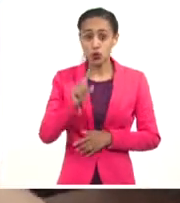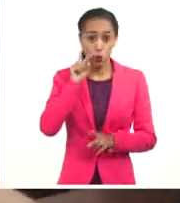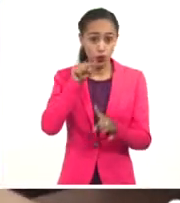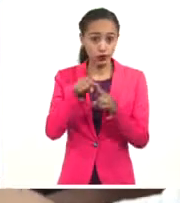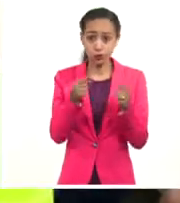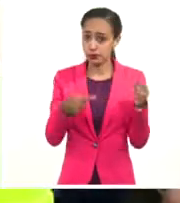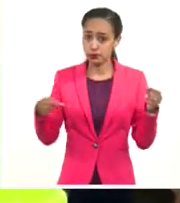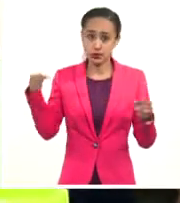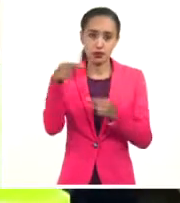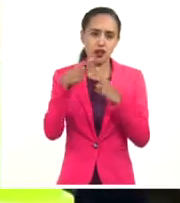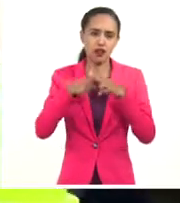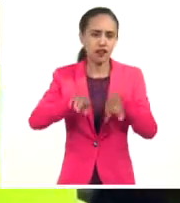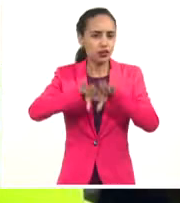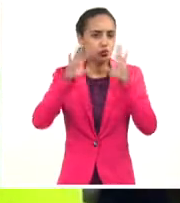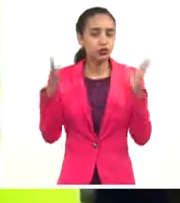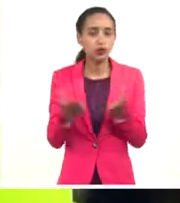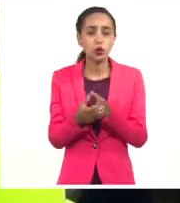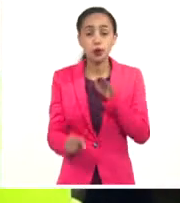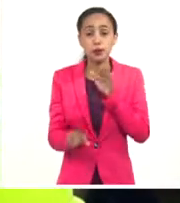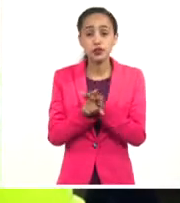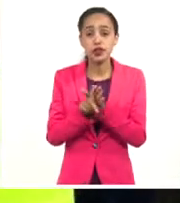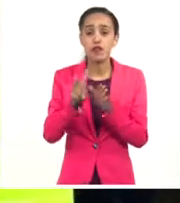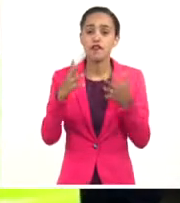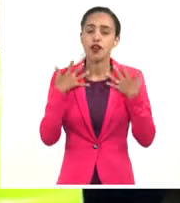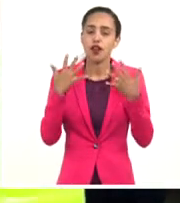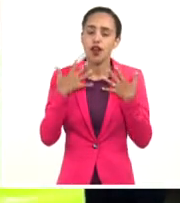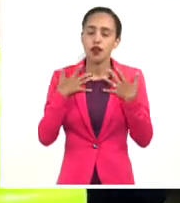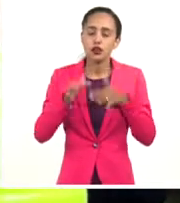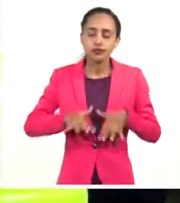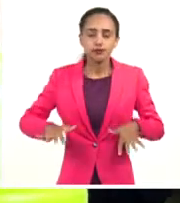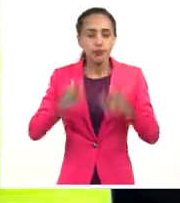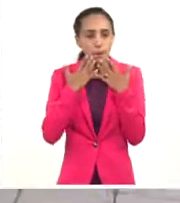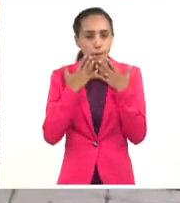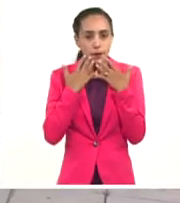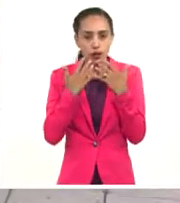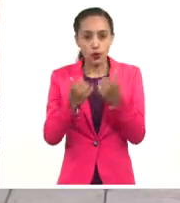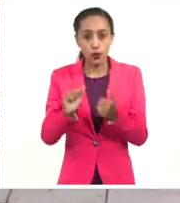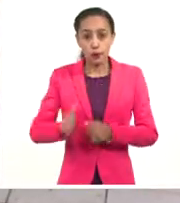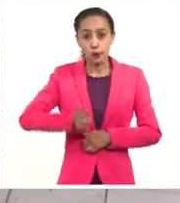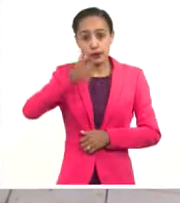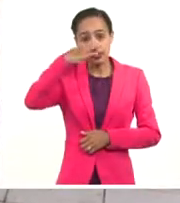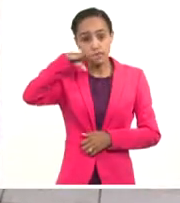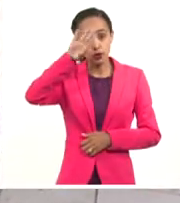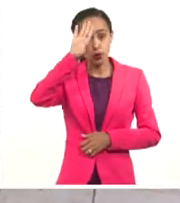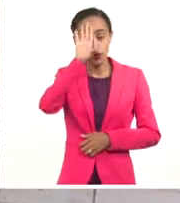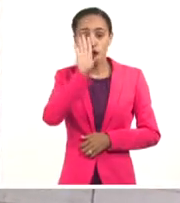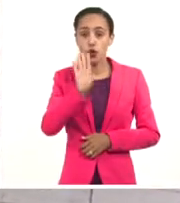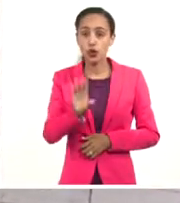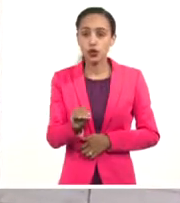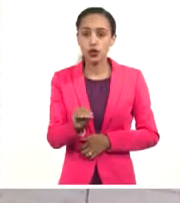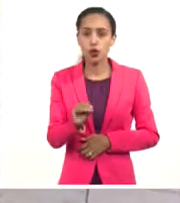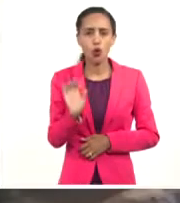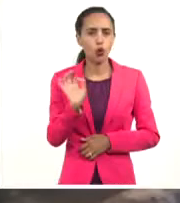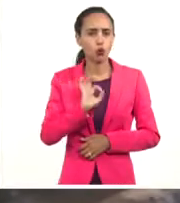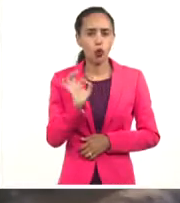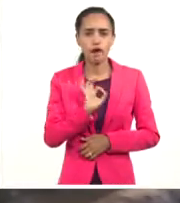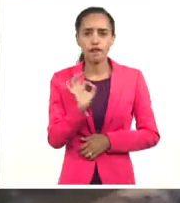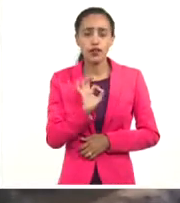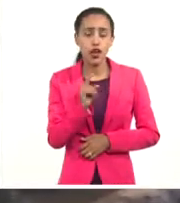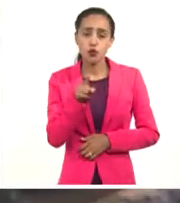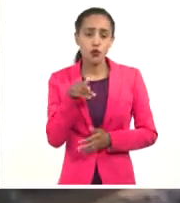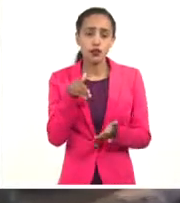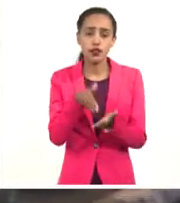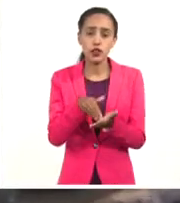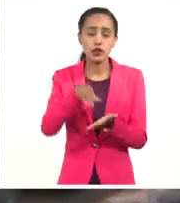fundamental para comenzar el verano en una mejor situación el presidente cubano apuntó que no ha llegado aún a la central termoeléctrica